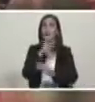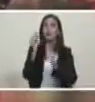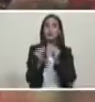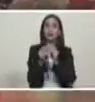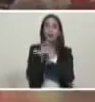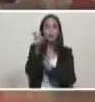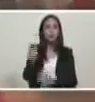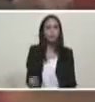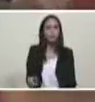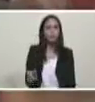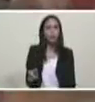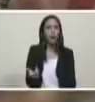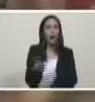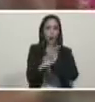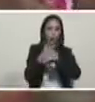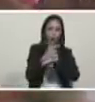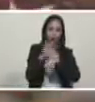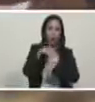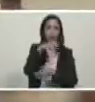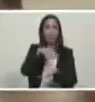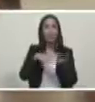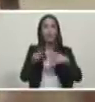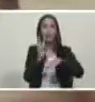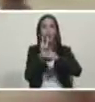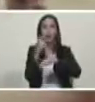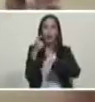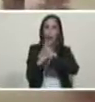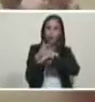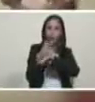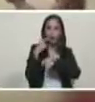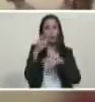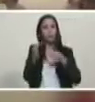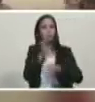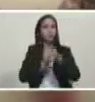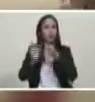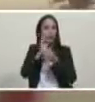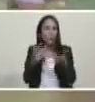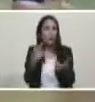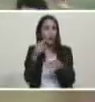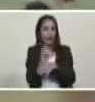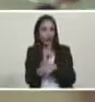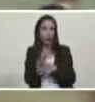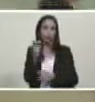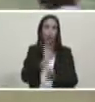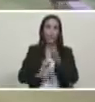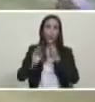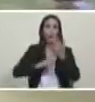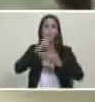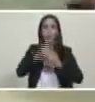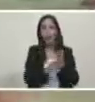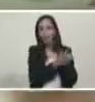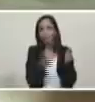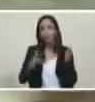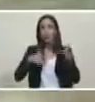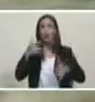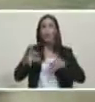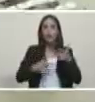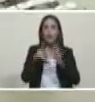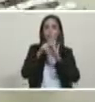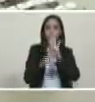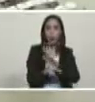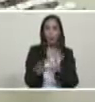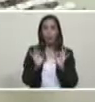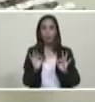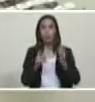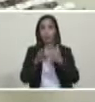a el señor gobernador del Estado para que nos explique rápidamente los planes y programas que tiene el Estado Vargas, así